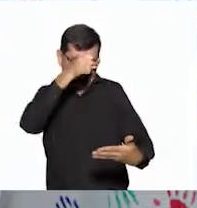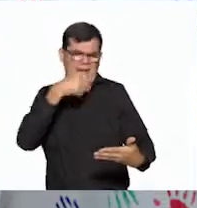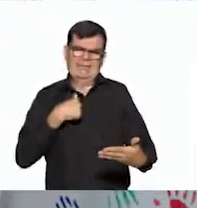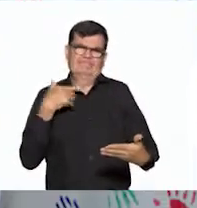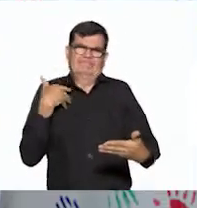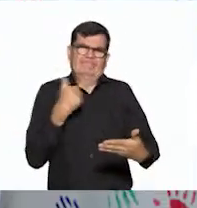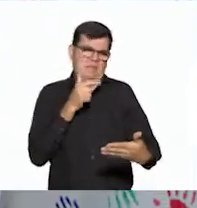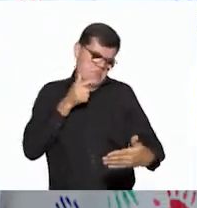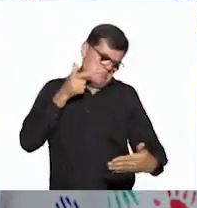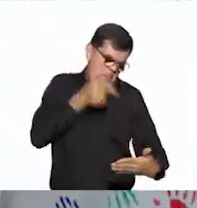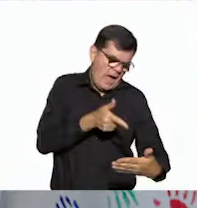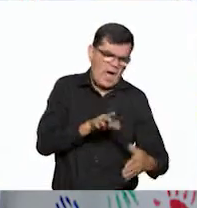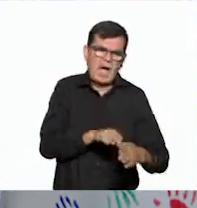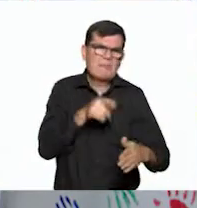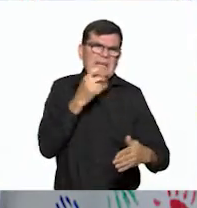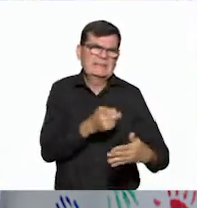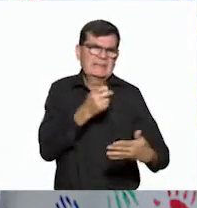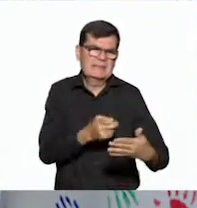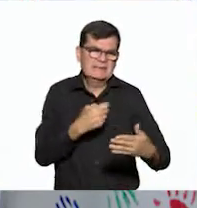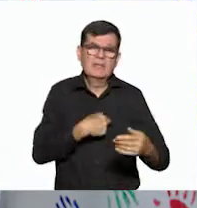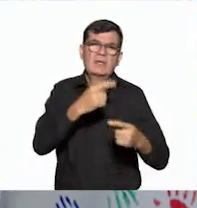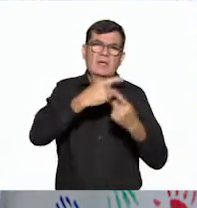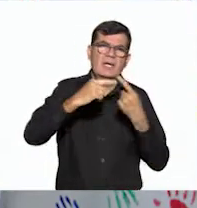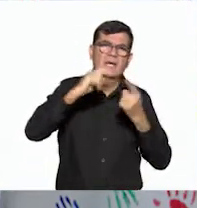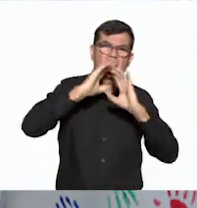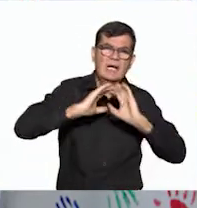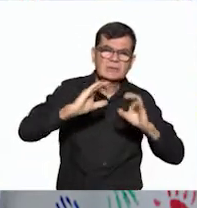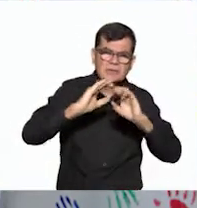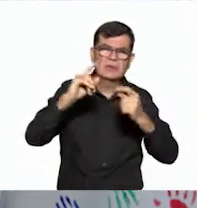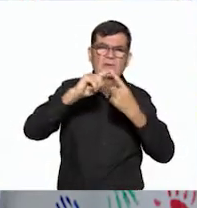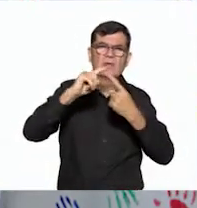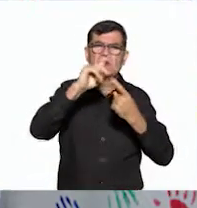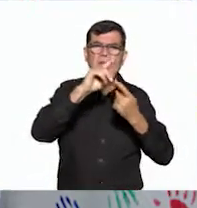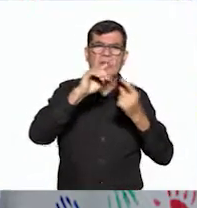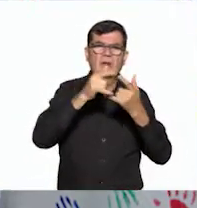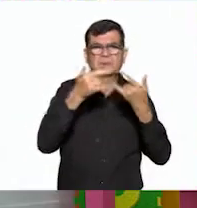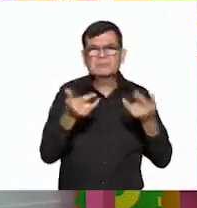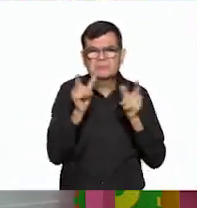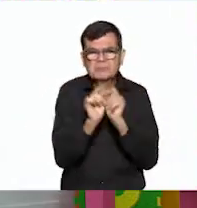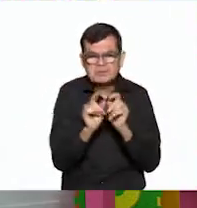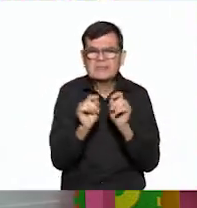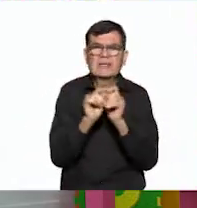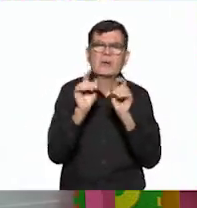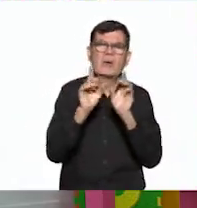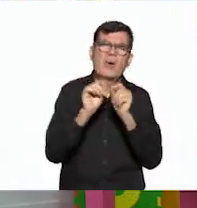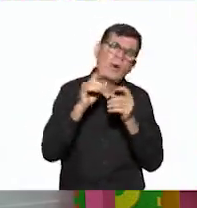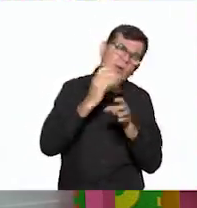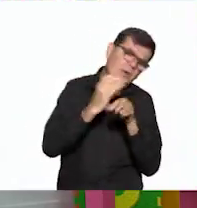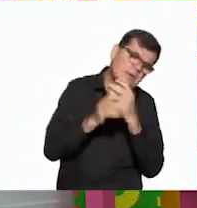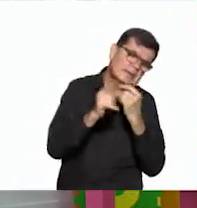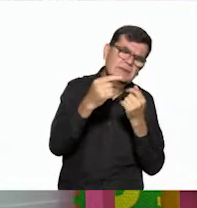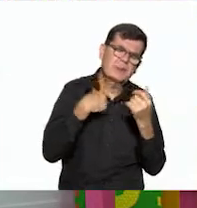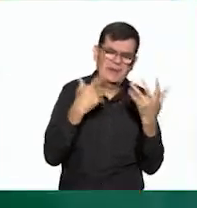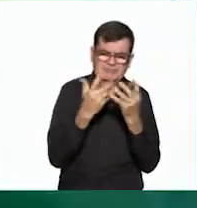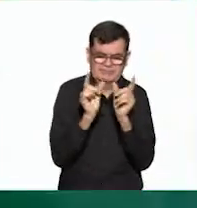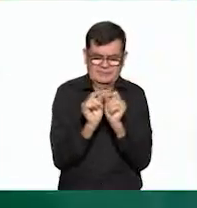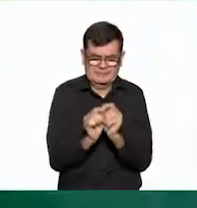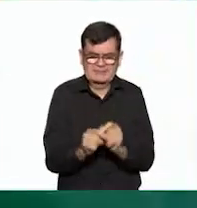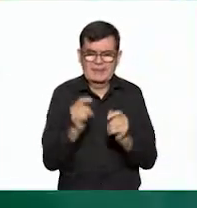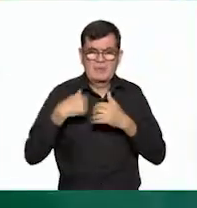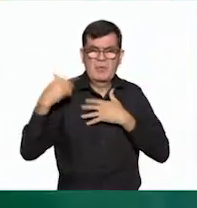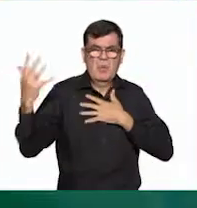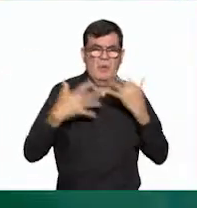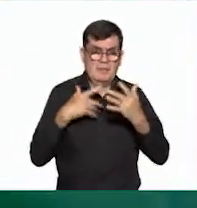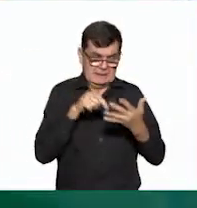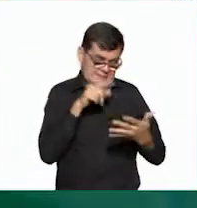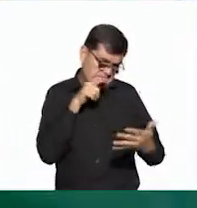canción, ese es un poema, esa es una ronda. ¿Eso lo vamos a poder hacer después de esta clase? Después de esta clase vamos a poder